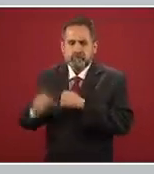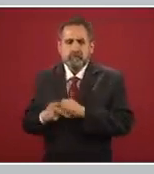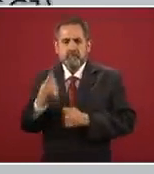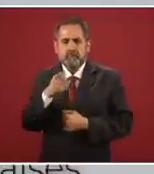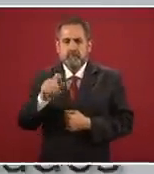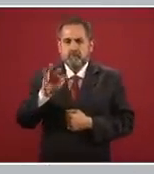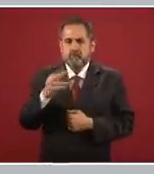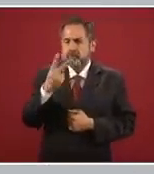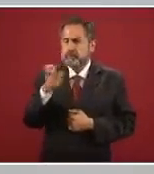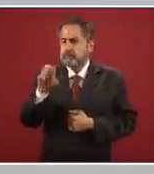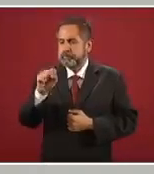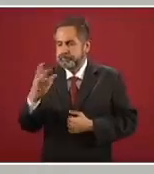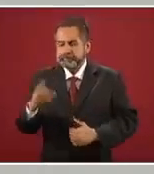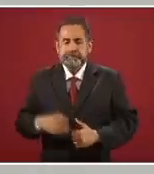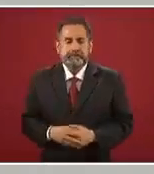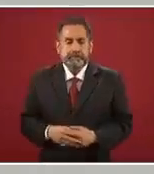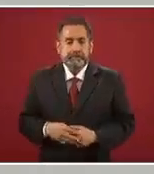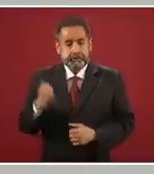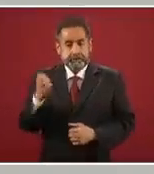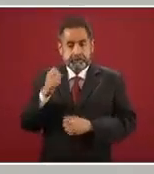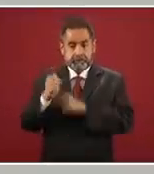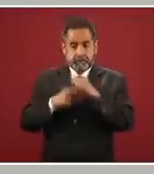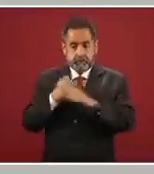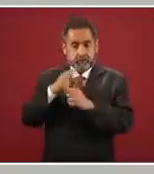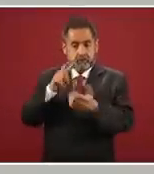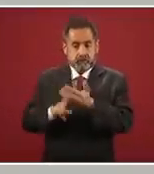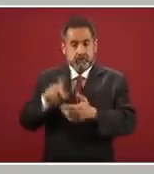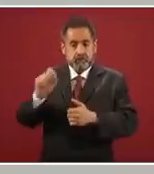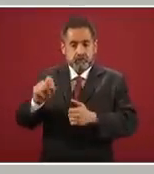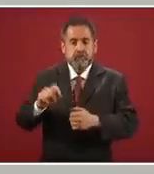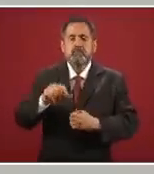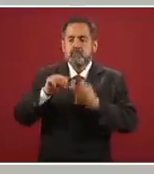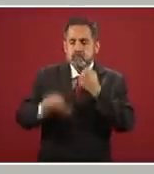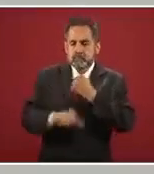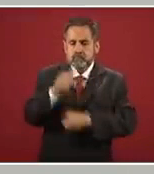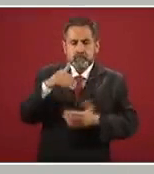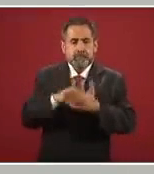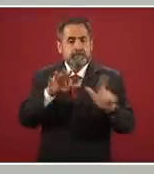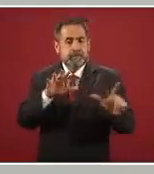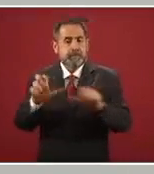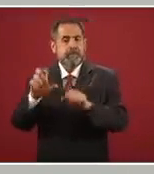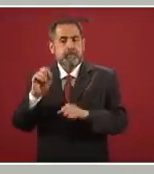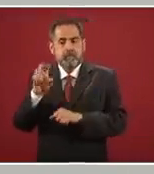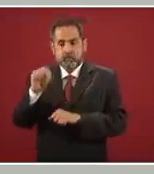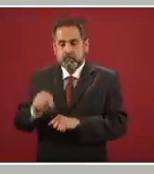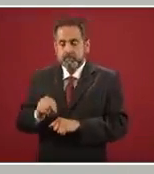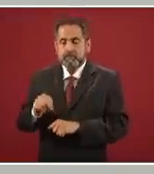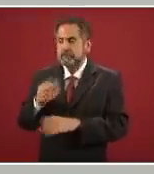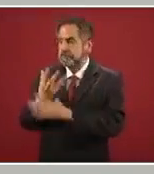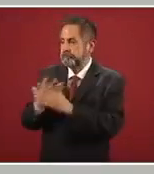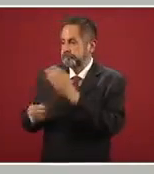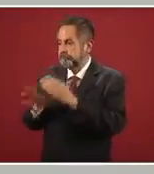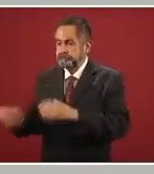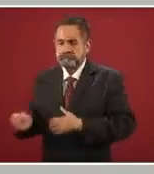141.263. En enero de 2020, fueron 11.709 las personas migrantes presentadas